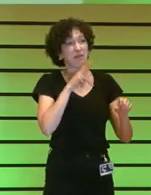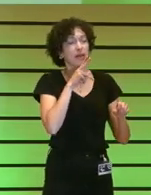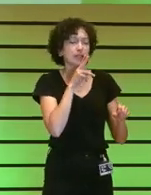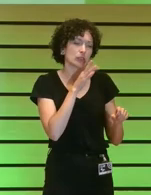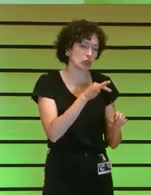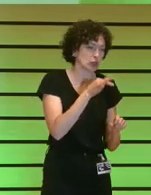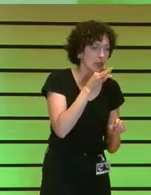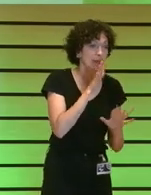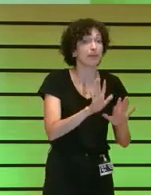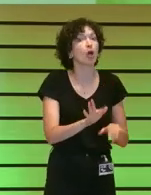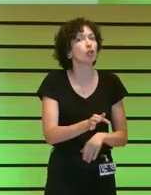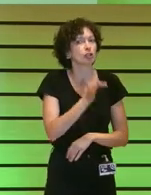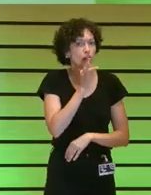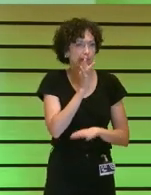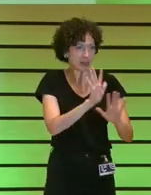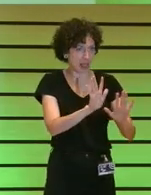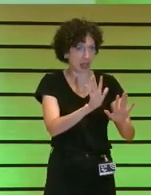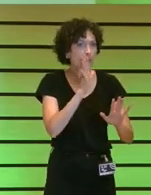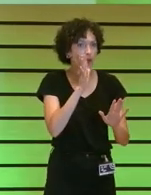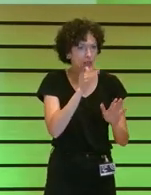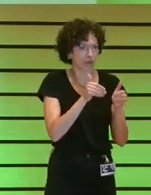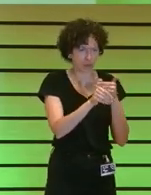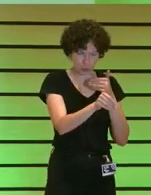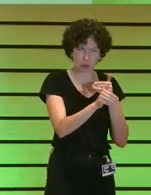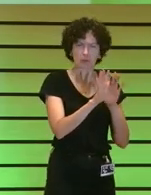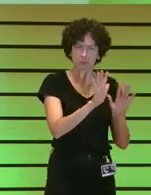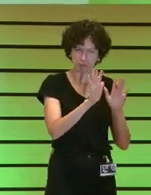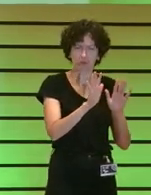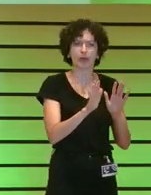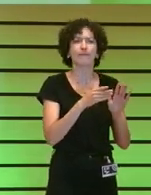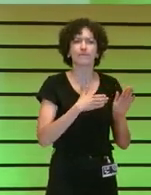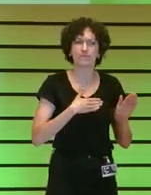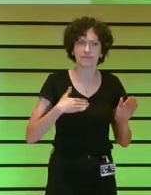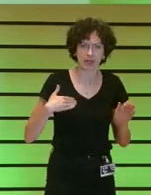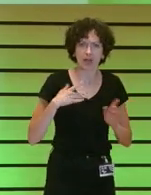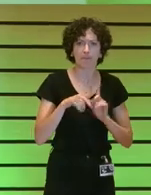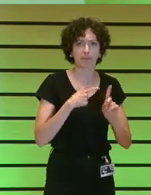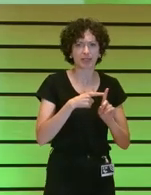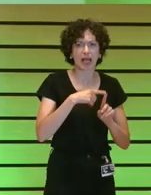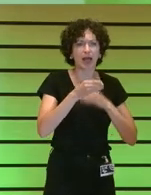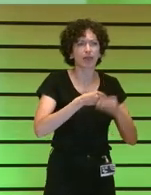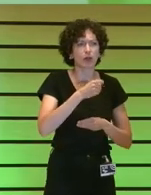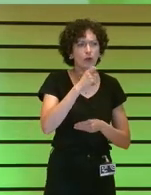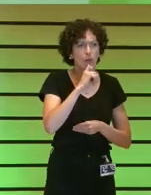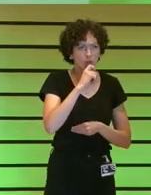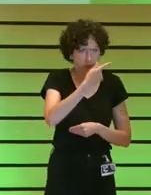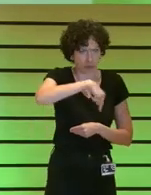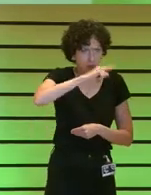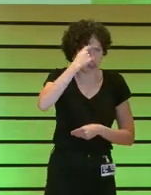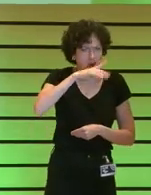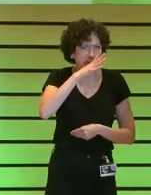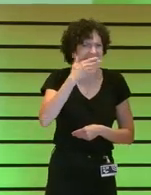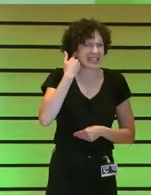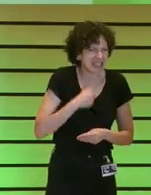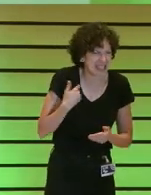subrayo el todavía Por qué Porque el camino estáis la voluntad existe y sabéis cómo se hace porque lo lleváis haciendo No probablemente